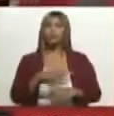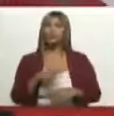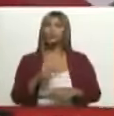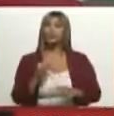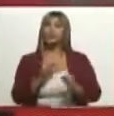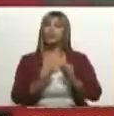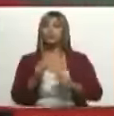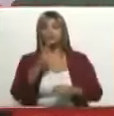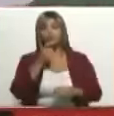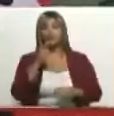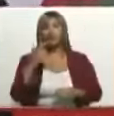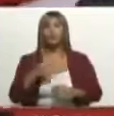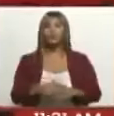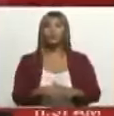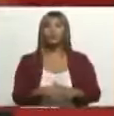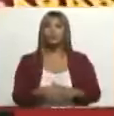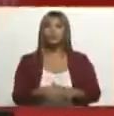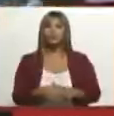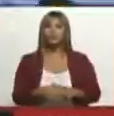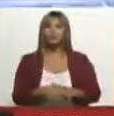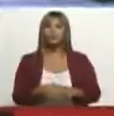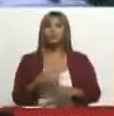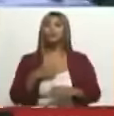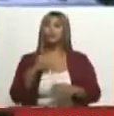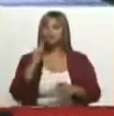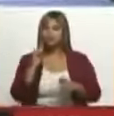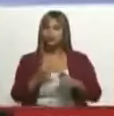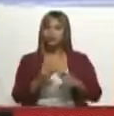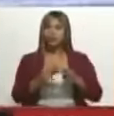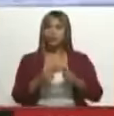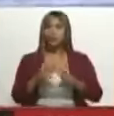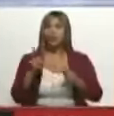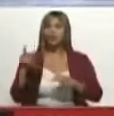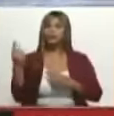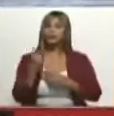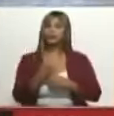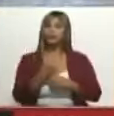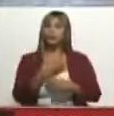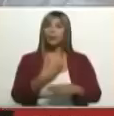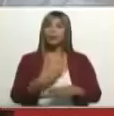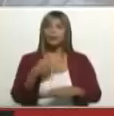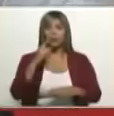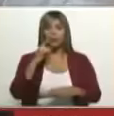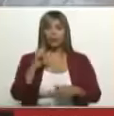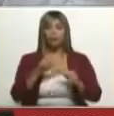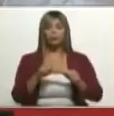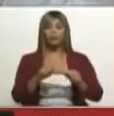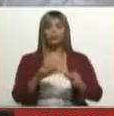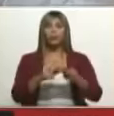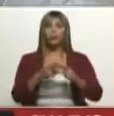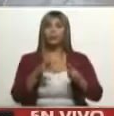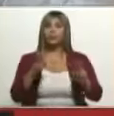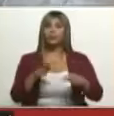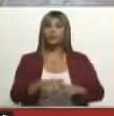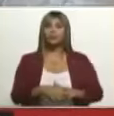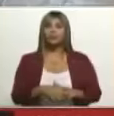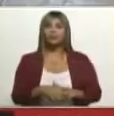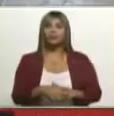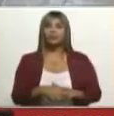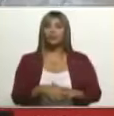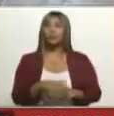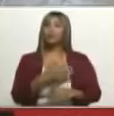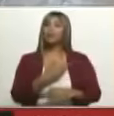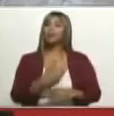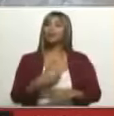protectores del pueblo. Somos garantes de la paz. Esa es la orden permanente que tenemos de nuestro presidente, Nicolás Maduro Moro. Jefe de